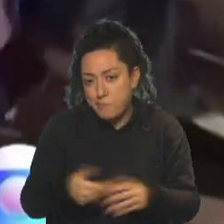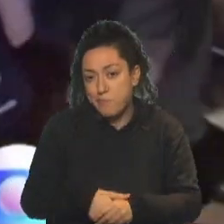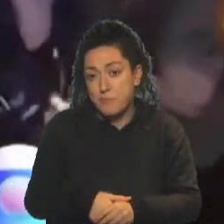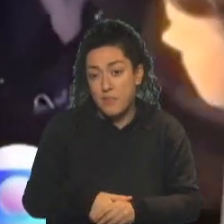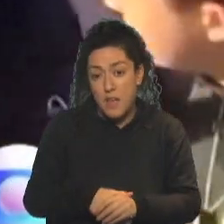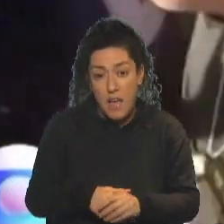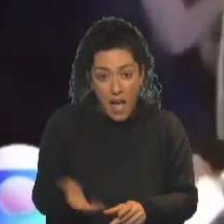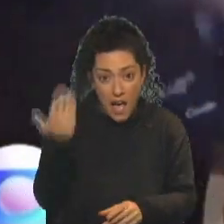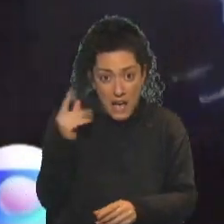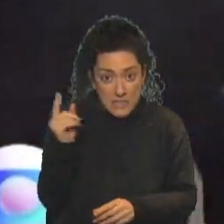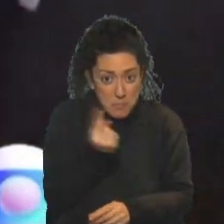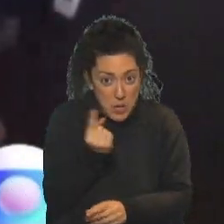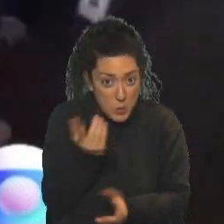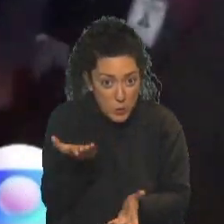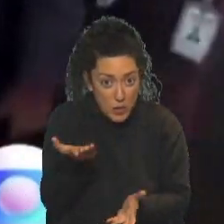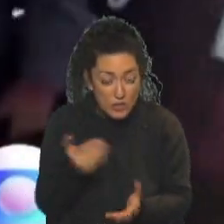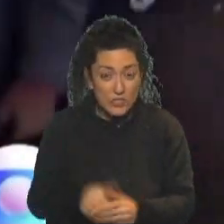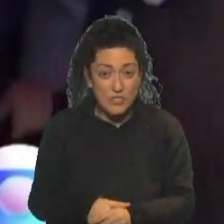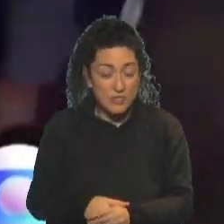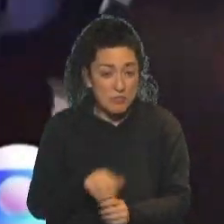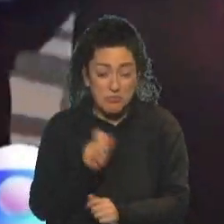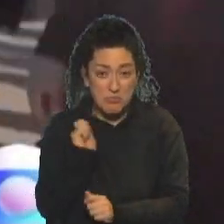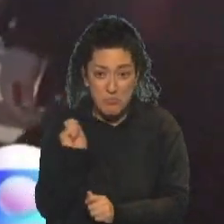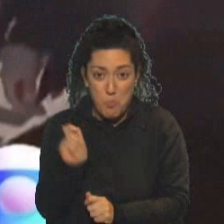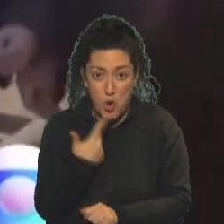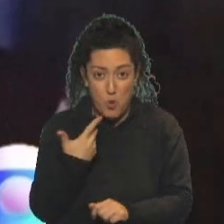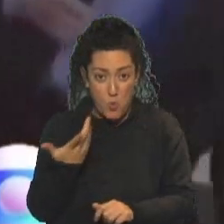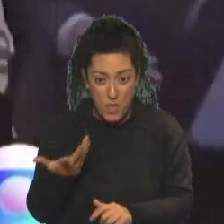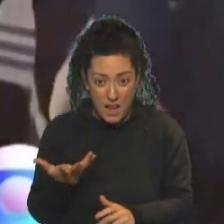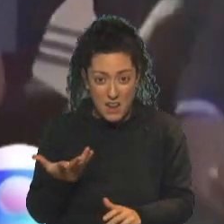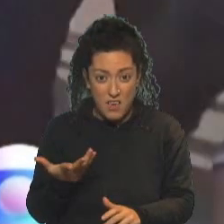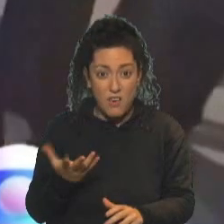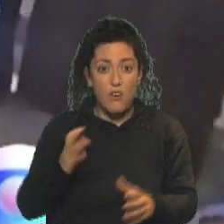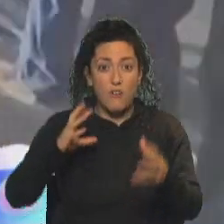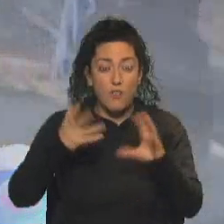apenas unos minutos muy brutal la manera pero